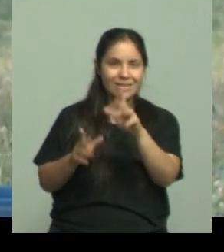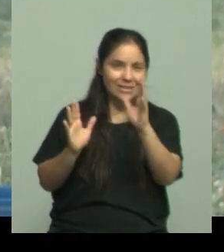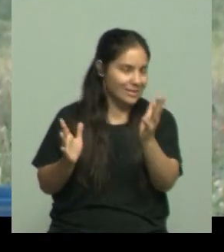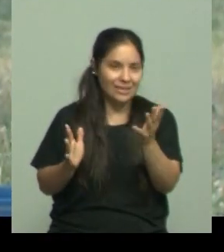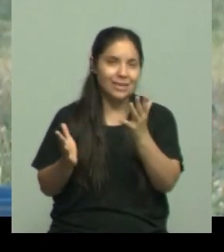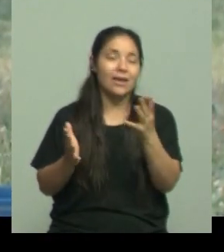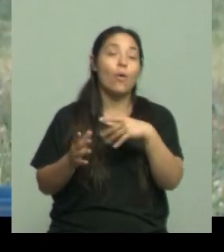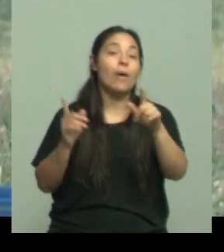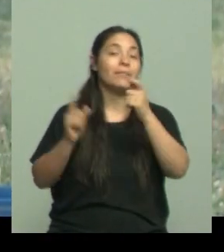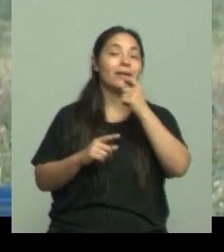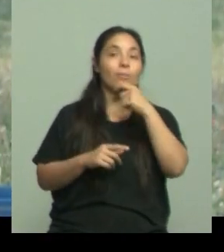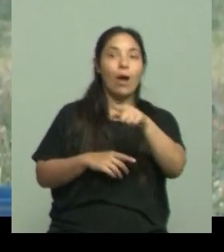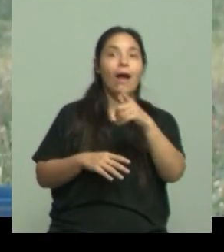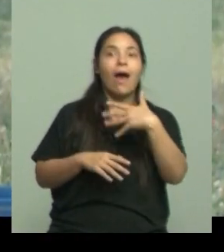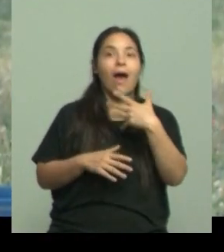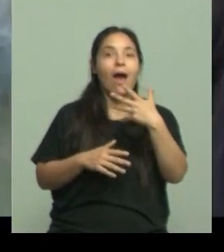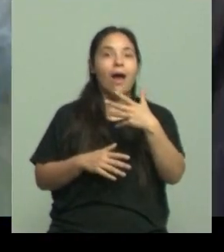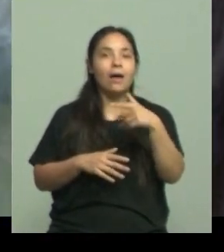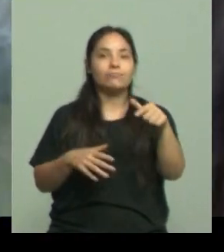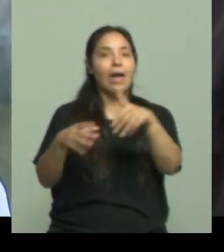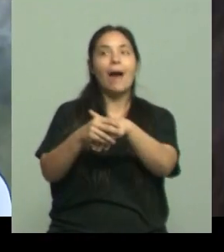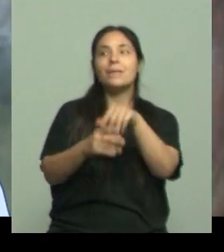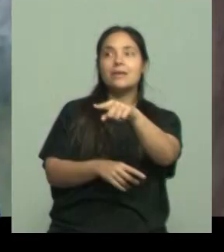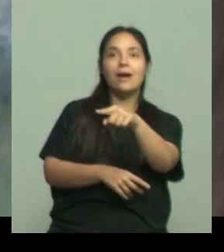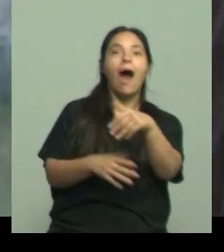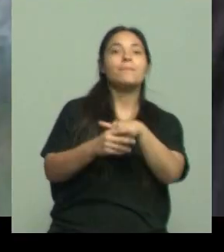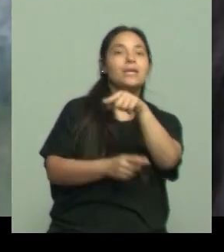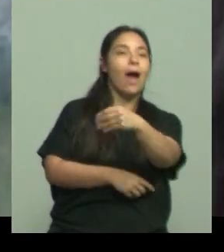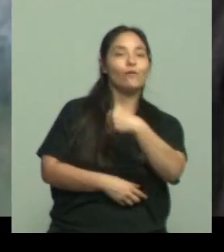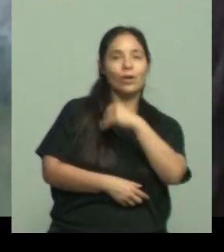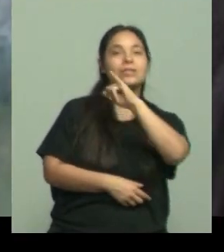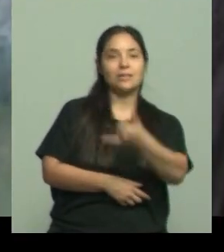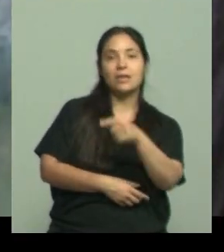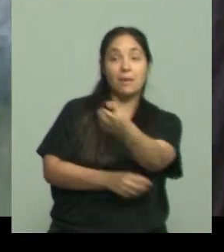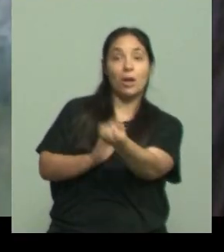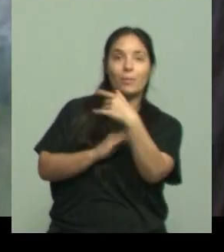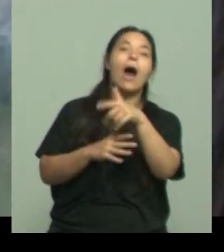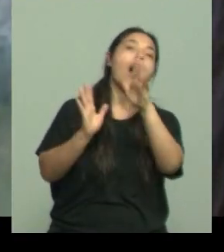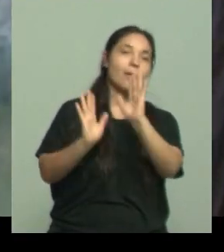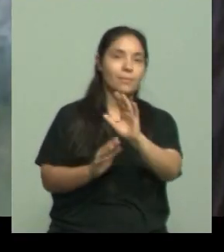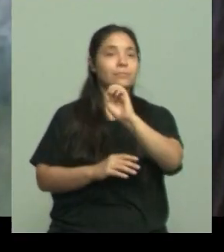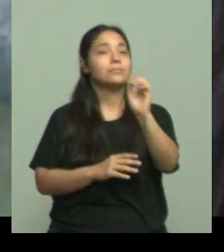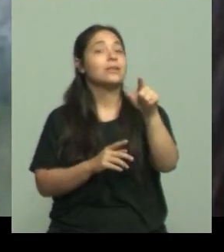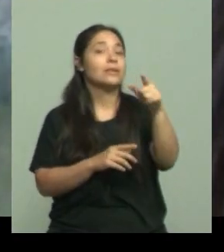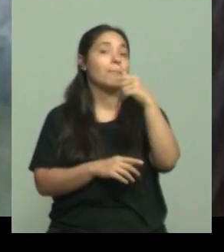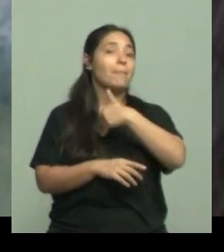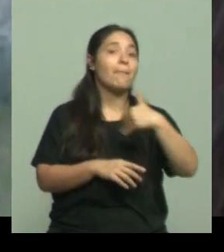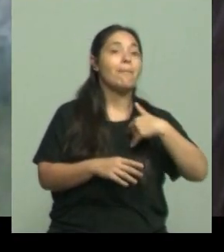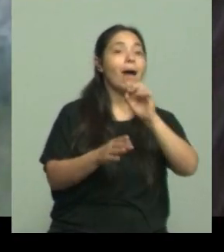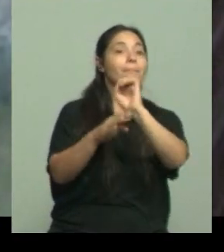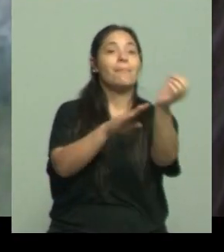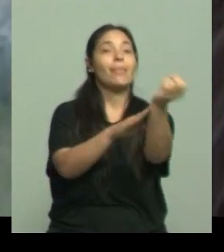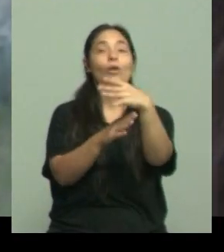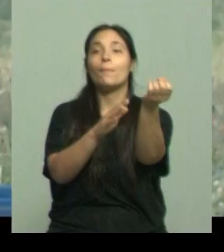no es definitiva, ¿no? O muchas veces se viraliza algo, me lo mandó una amiga. Vos confías en tu amiga, sí, pero tu amiga, ¿dónde lo sacó esa información? No, se lo mandó su mamá y